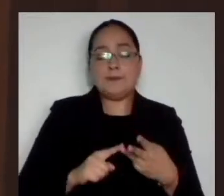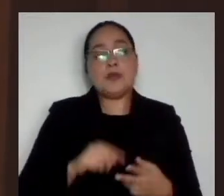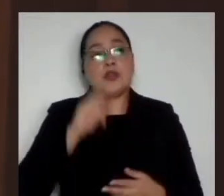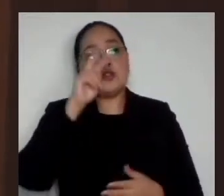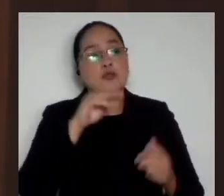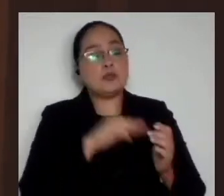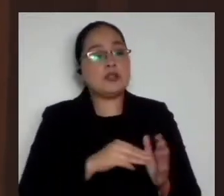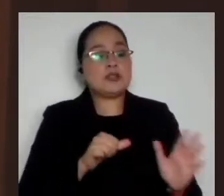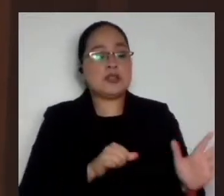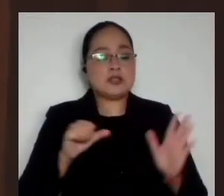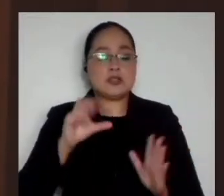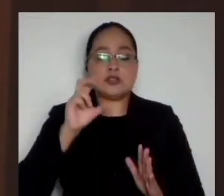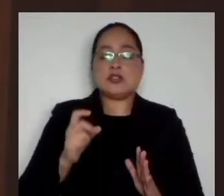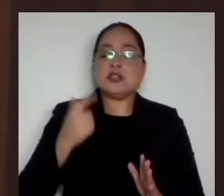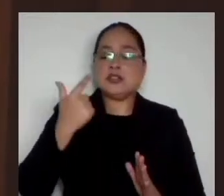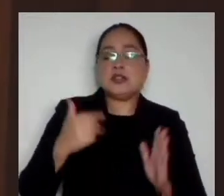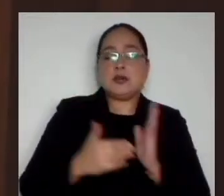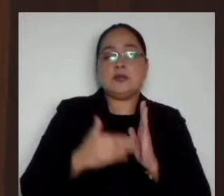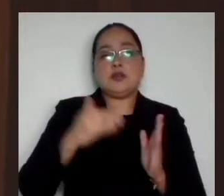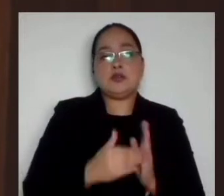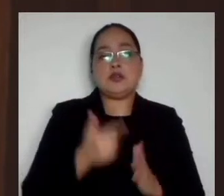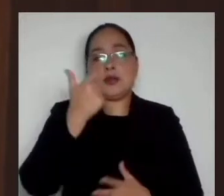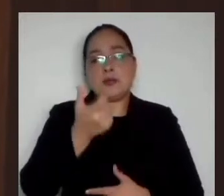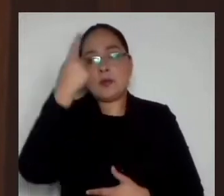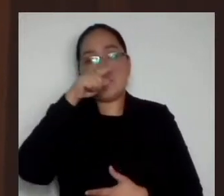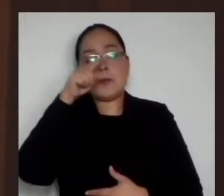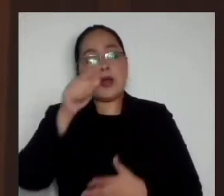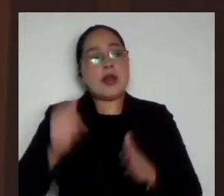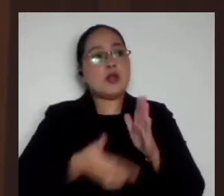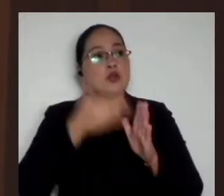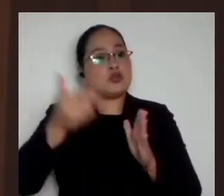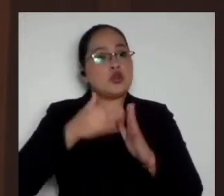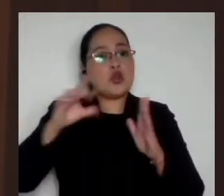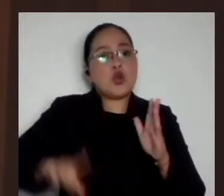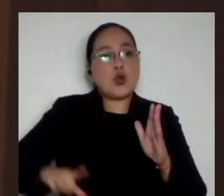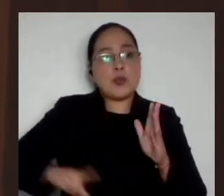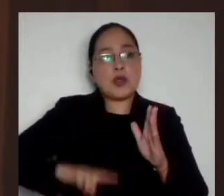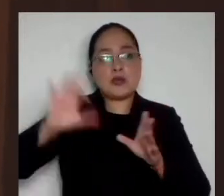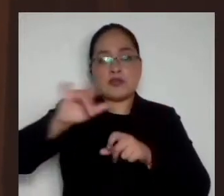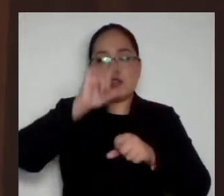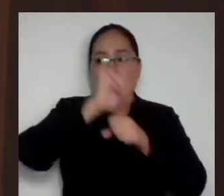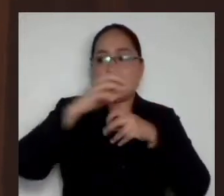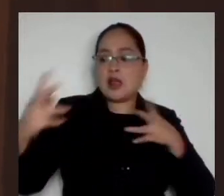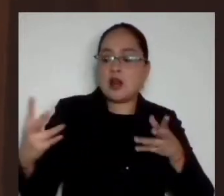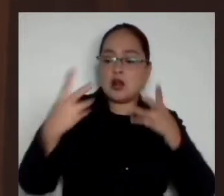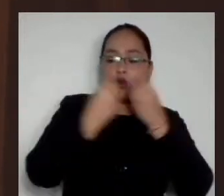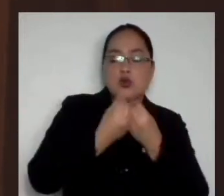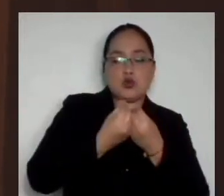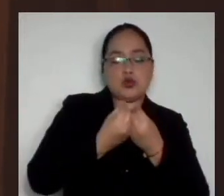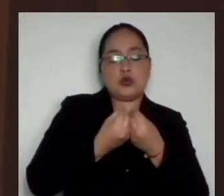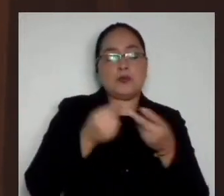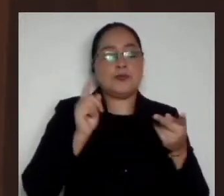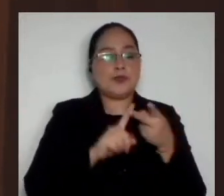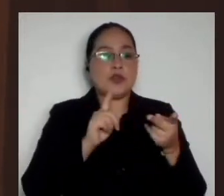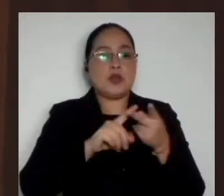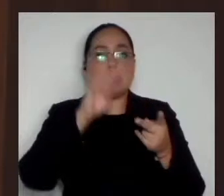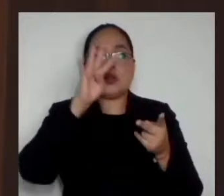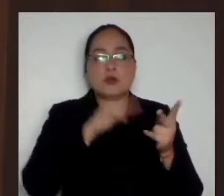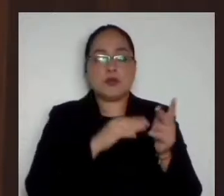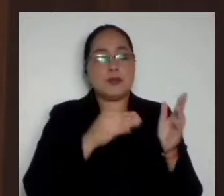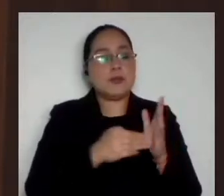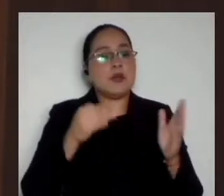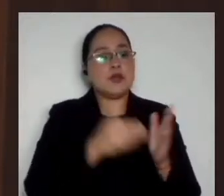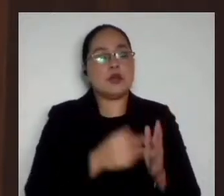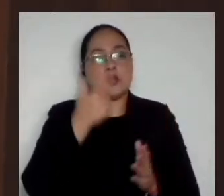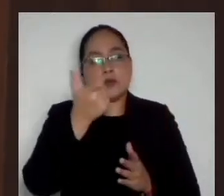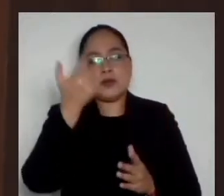2,637 millones de pesos para las obras del gobierno federal, 4,000 millones de pesos para estas